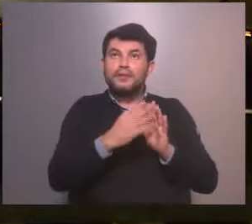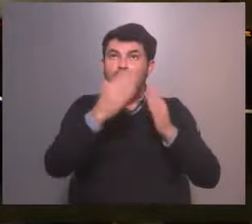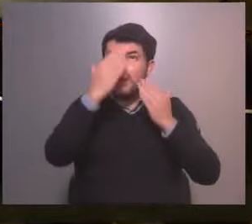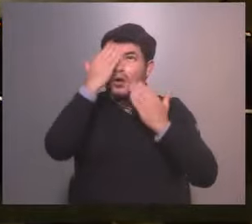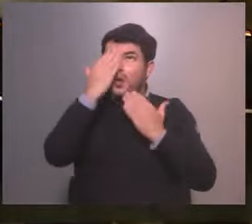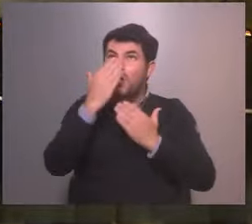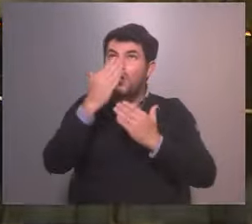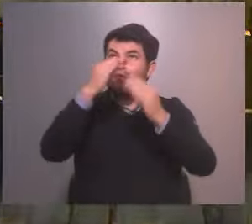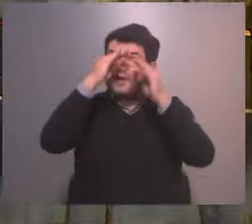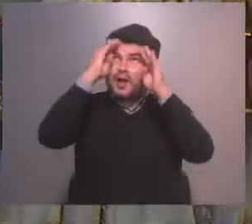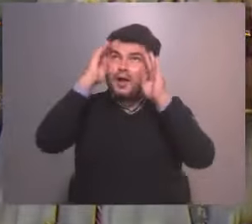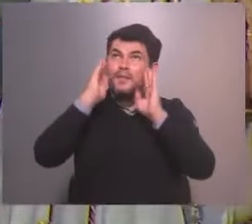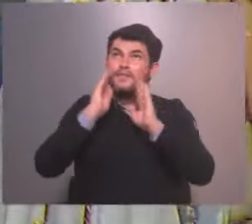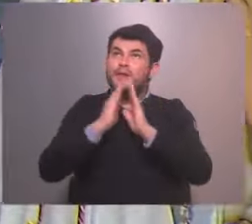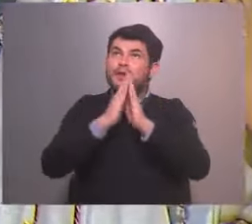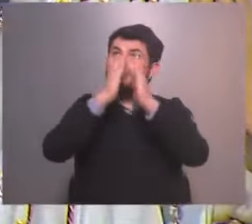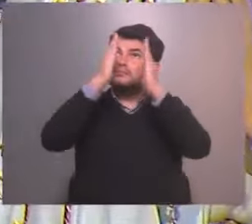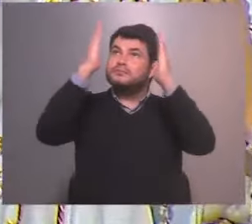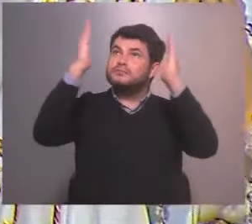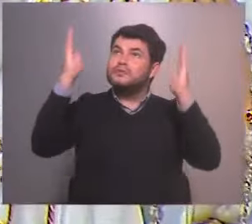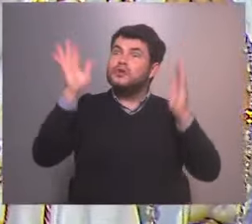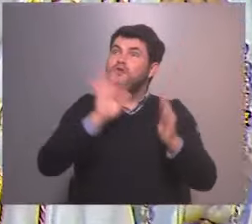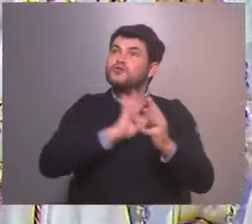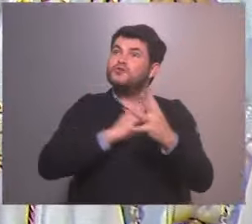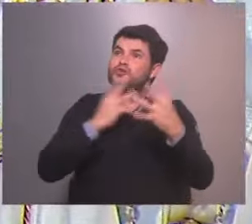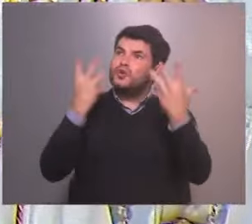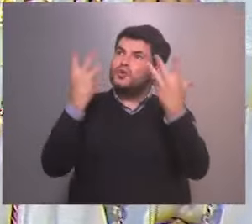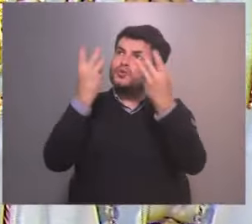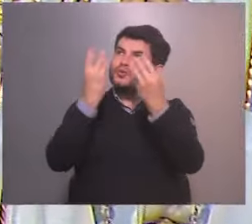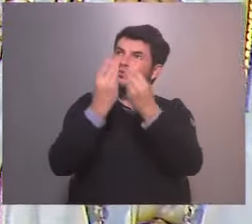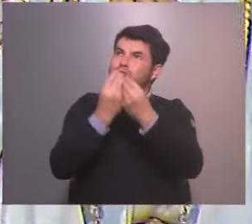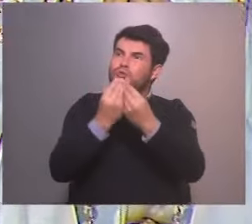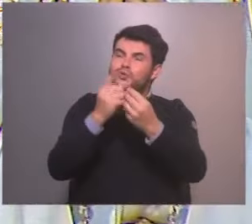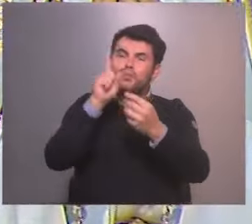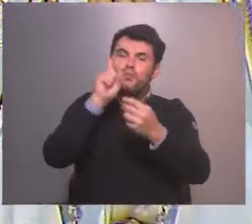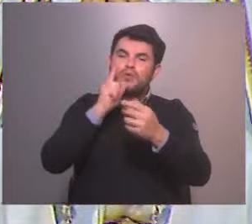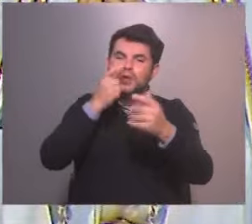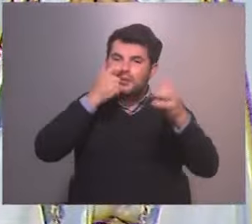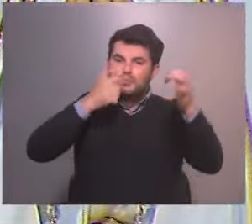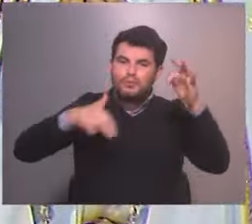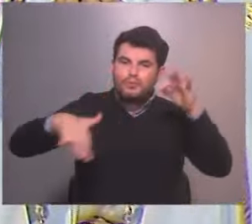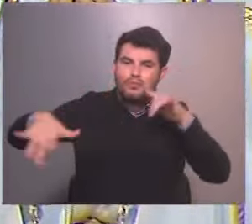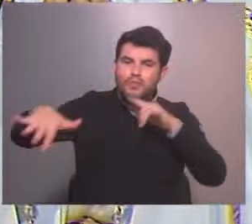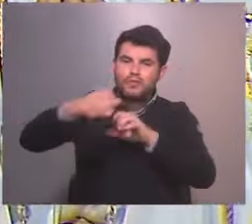mujeres, y bendito es el fruto de tu vientre, Jesús.